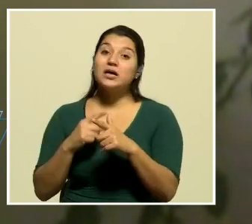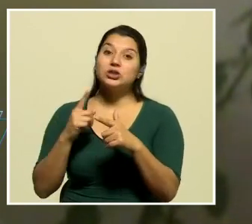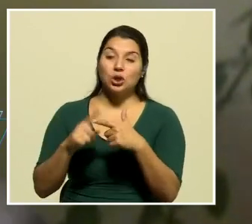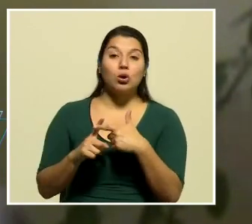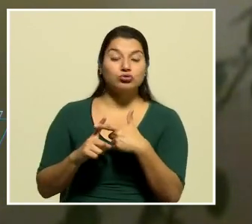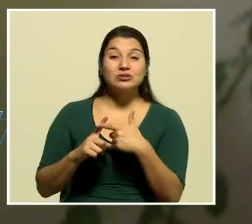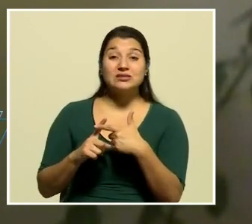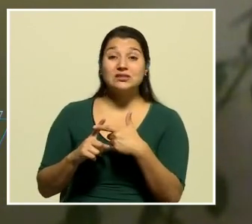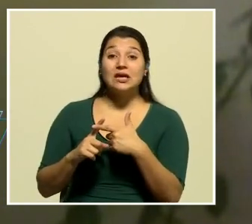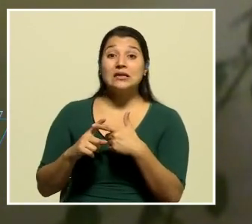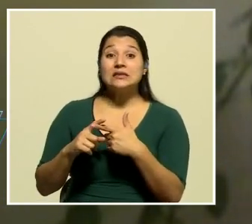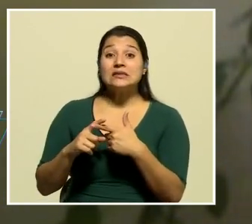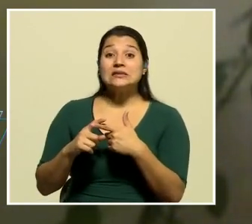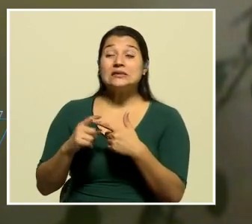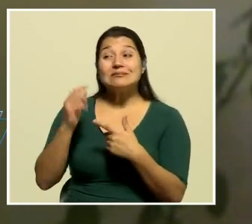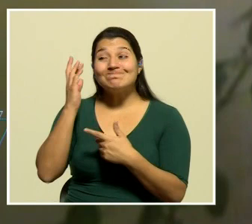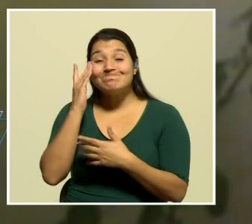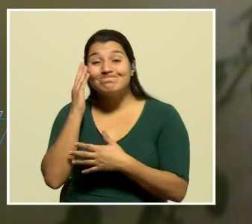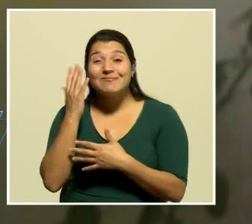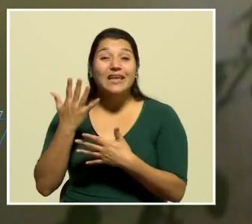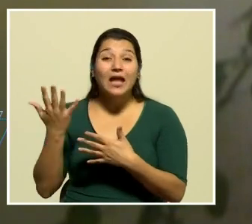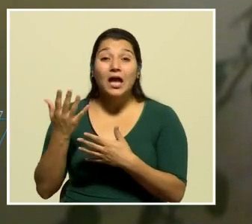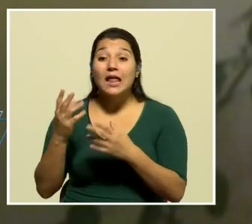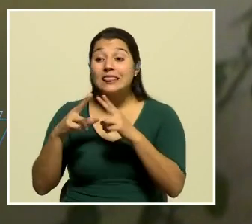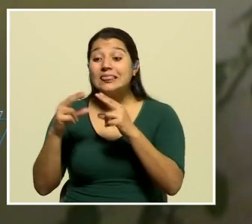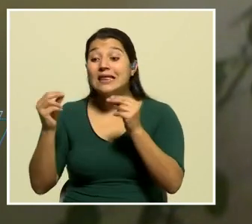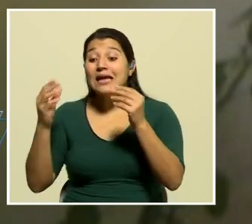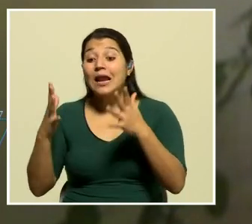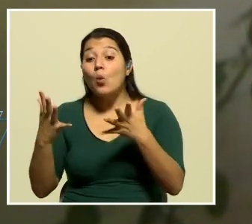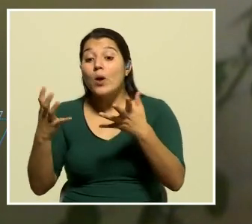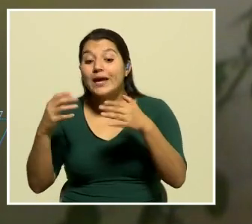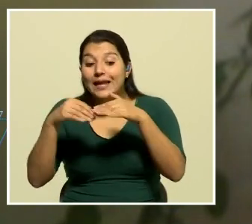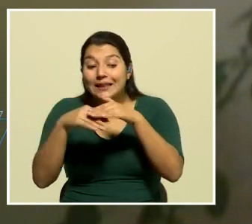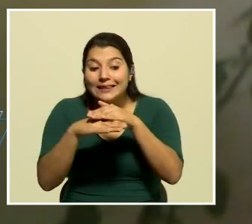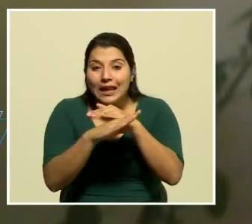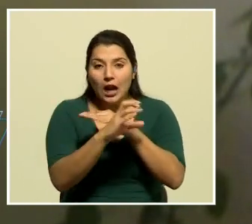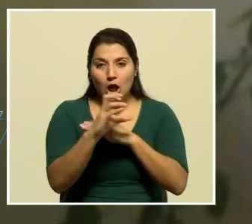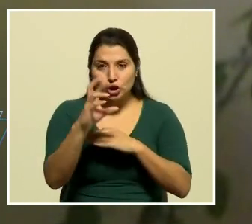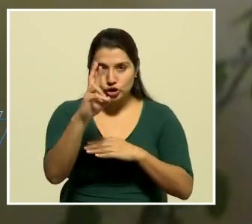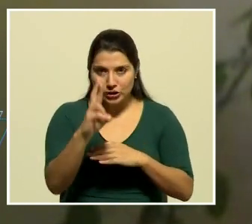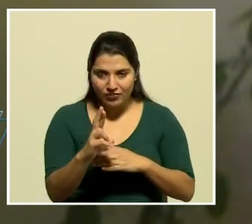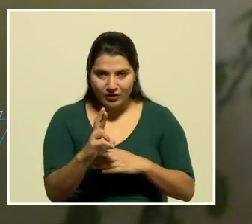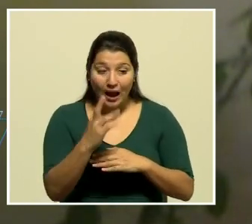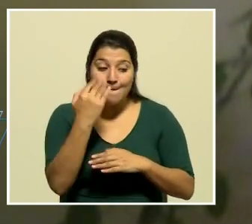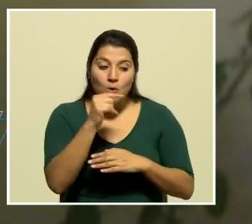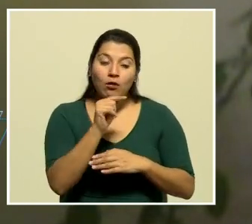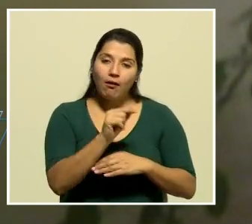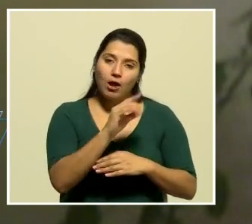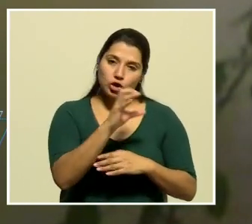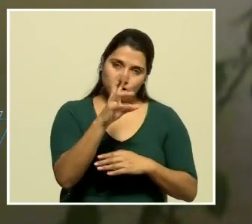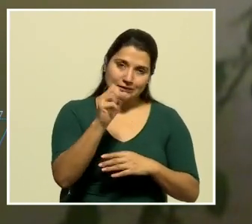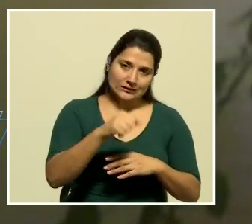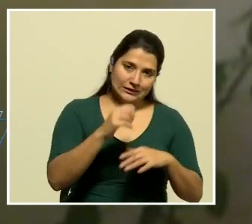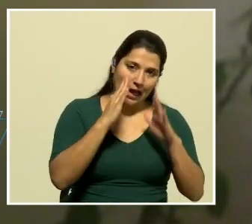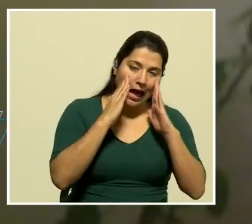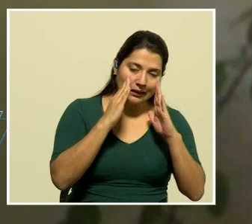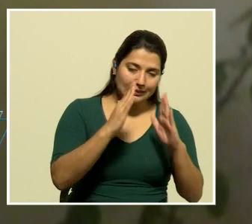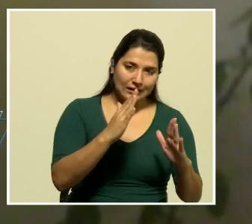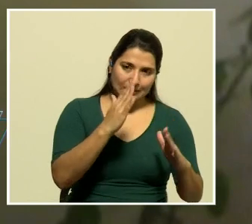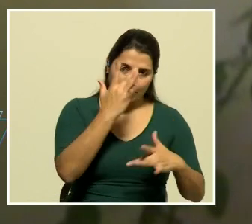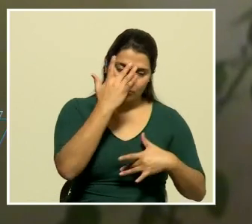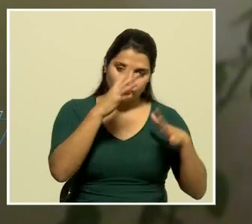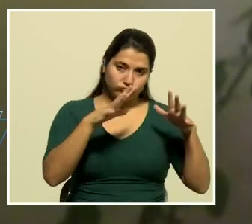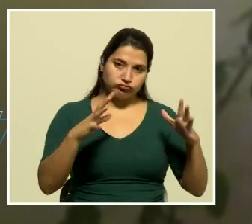muchos nicaragüenses busquen refugio en Costa Rica, donde sí se está atendiendo la pandemia, donde sí se está atendiendo la crisis